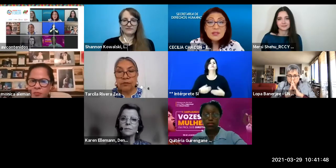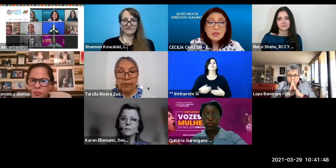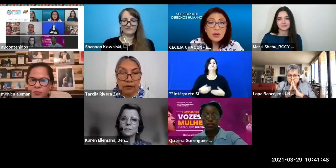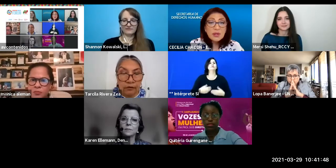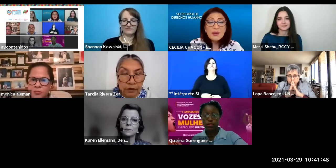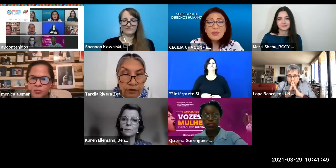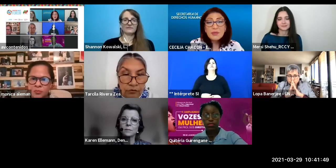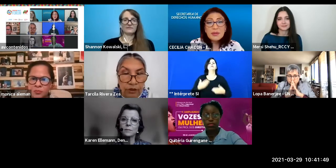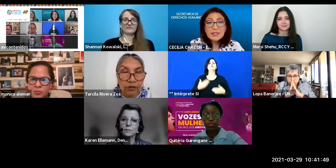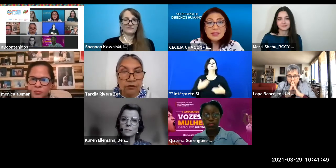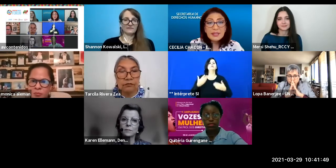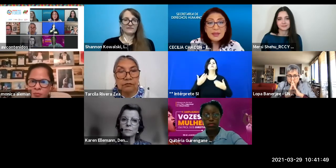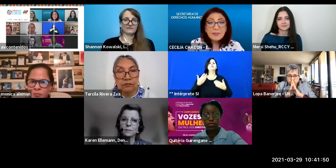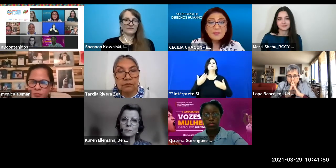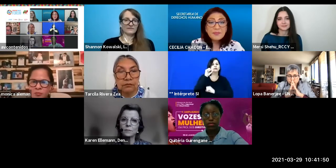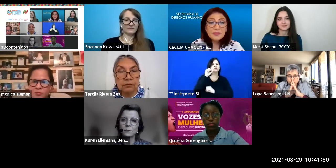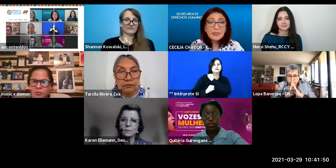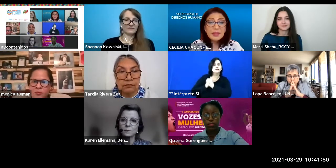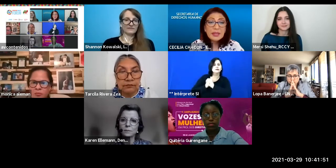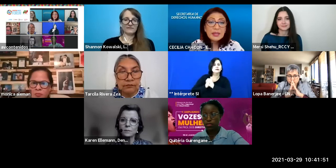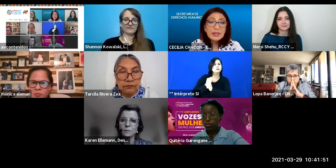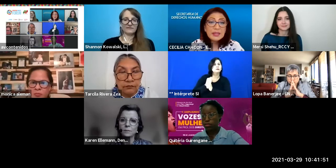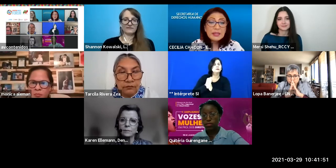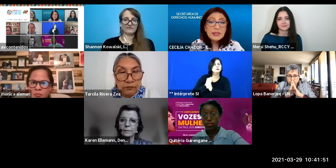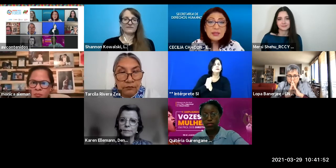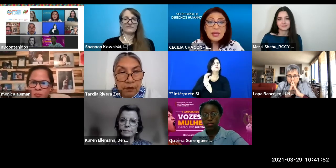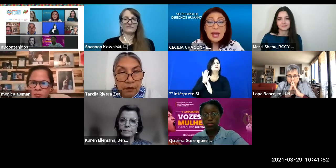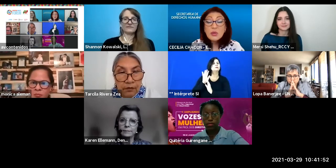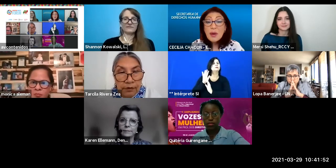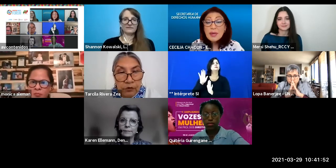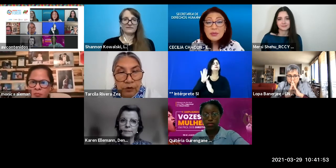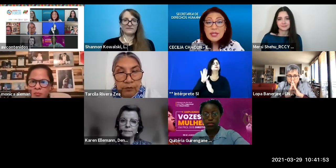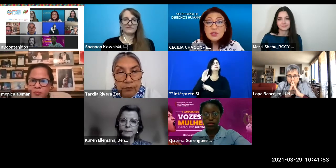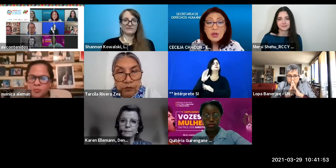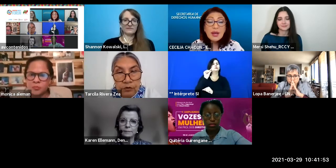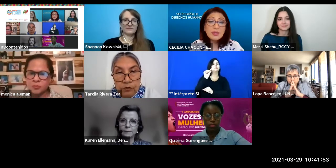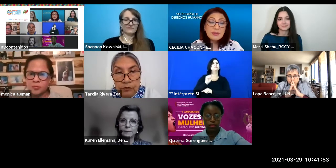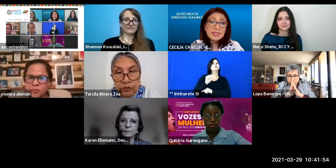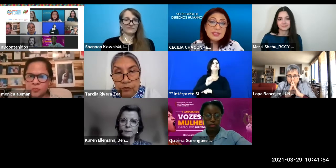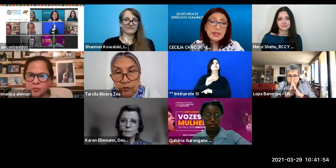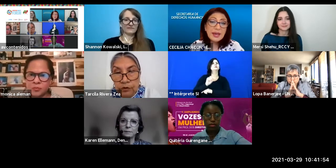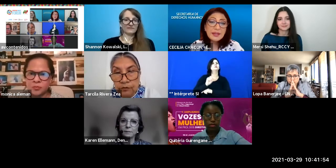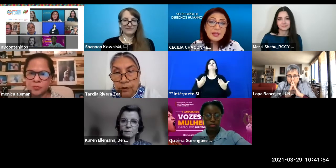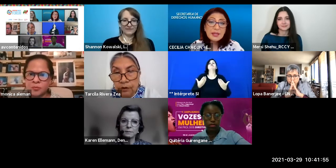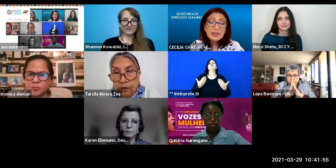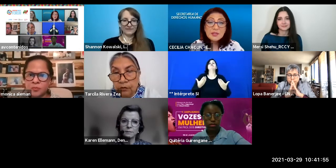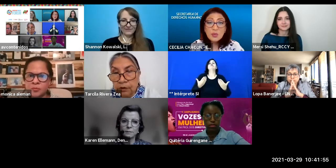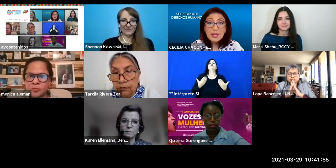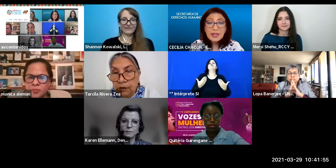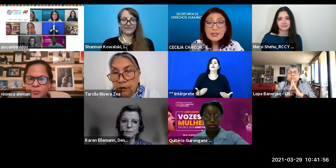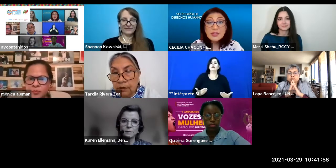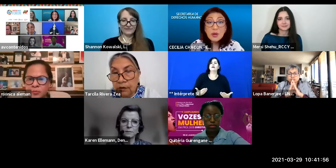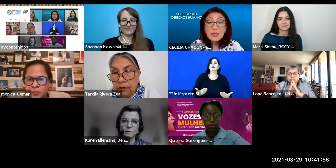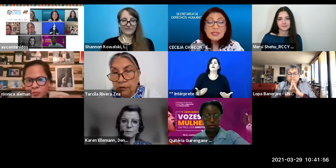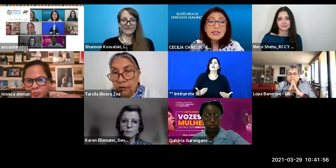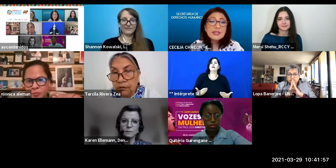una sola universidad. Y al no haber una sola universidad, las